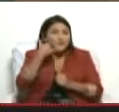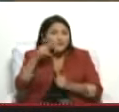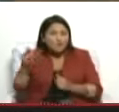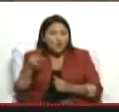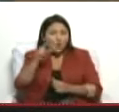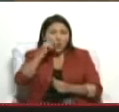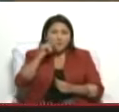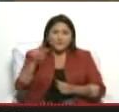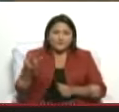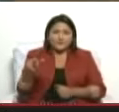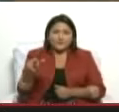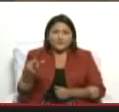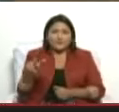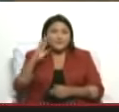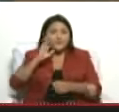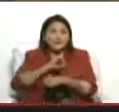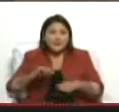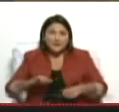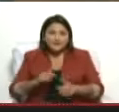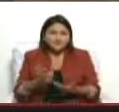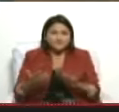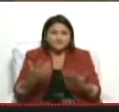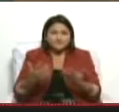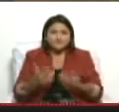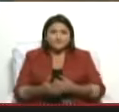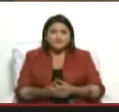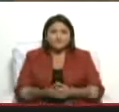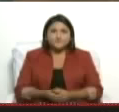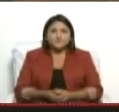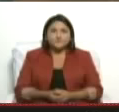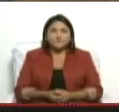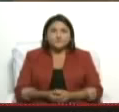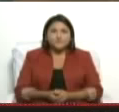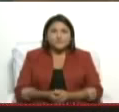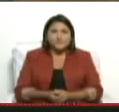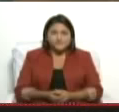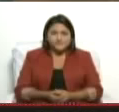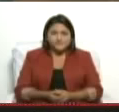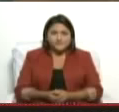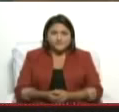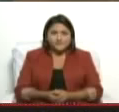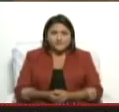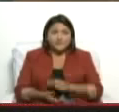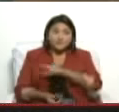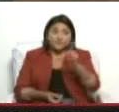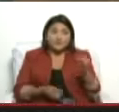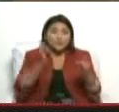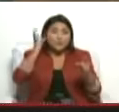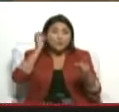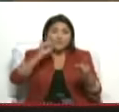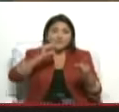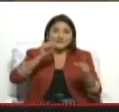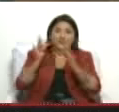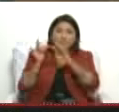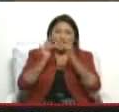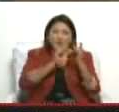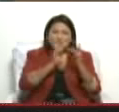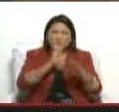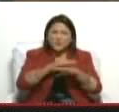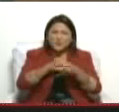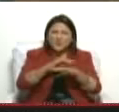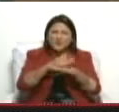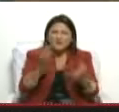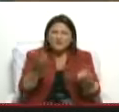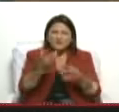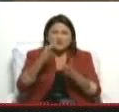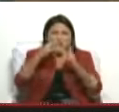de aol Heredia Rocío San Miguel no aparece usted pero aparece ella por qué